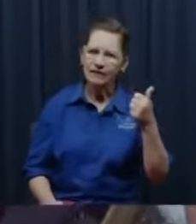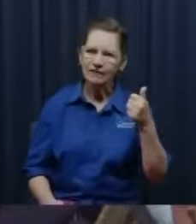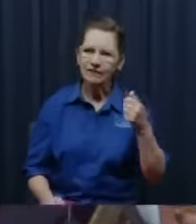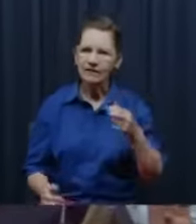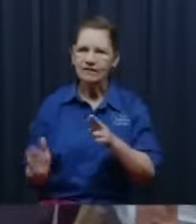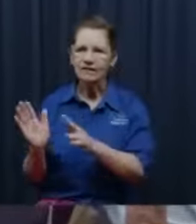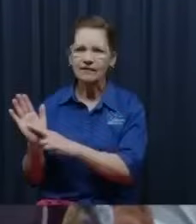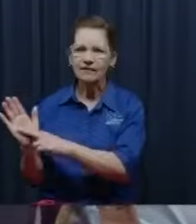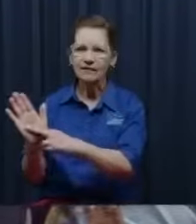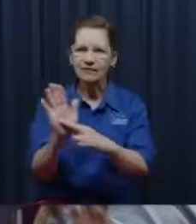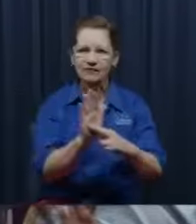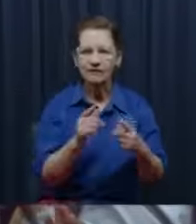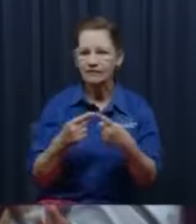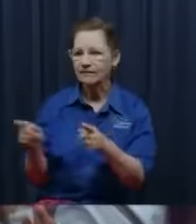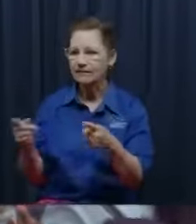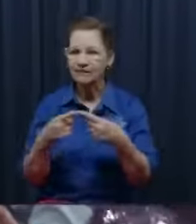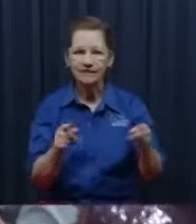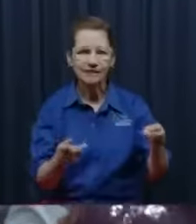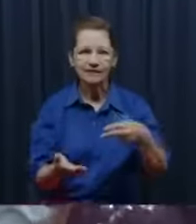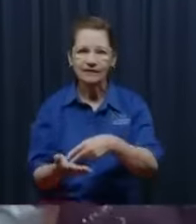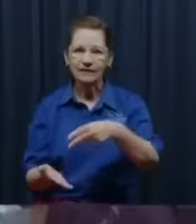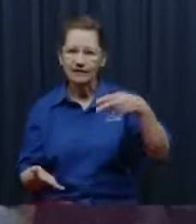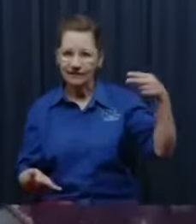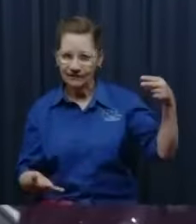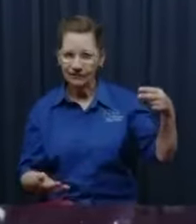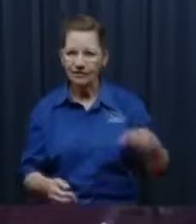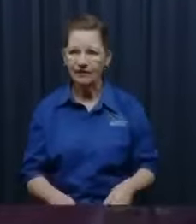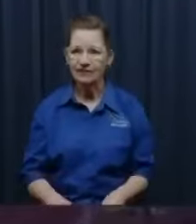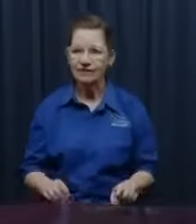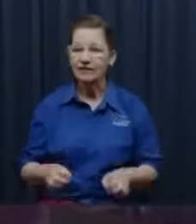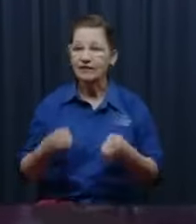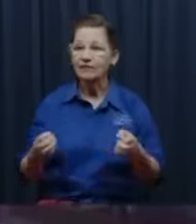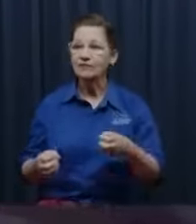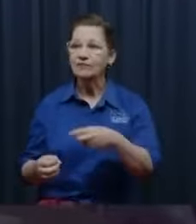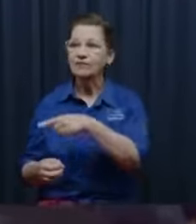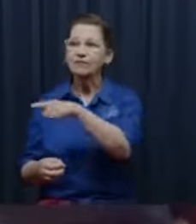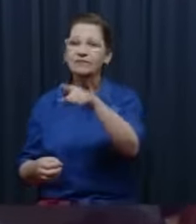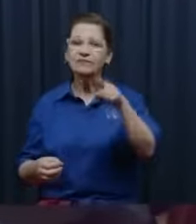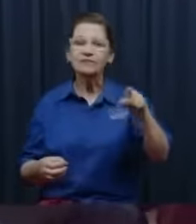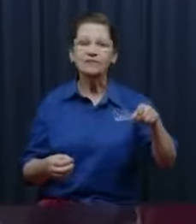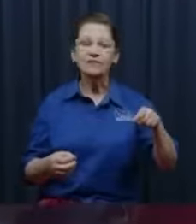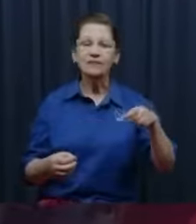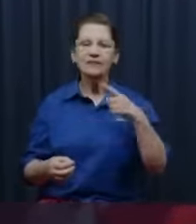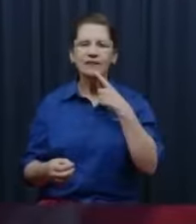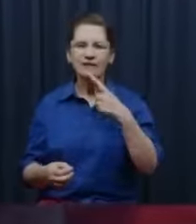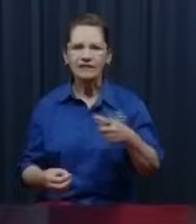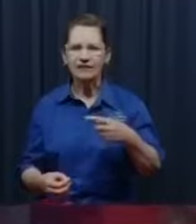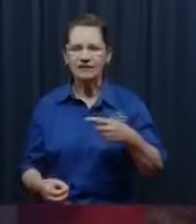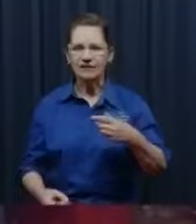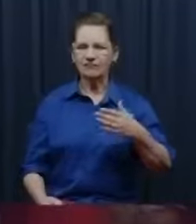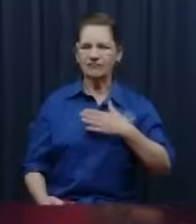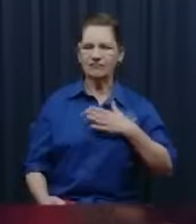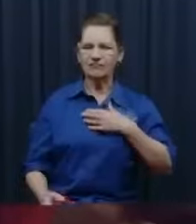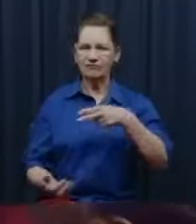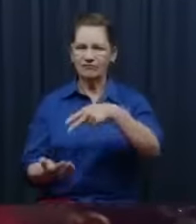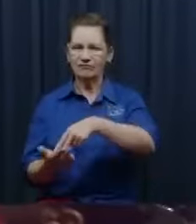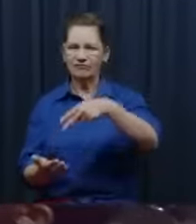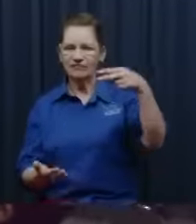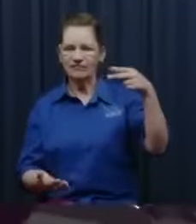diferentes naciones aunque sea unas dos o tres que se paren acá para decir mi nación tampoco está representada en